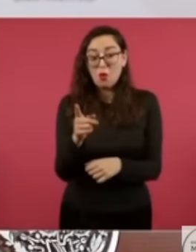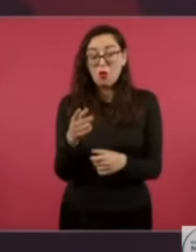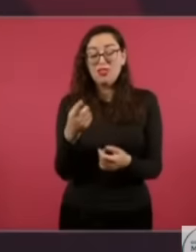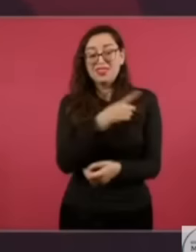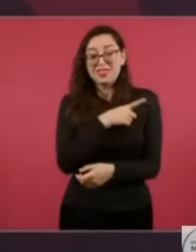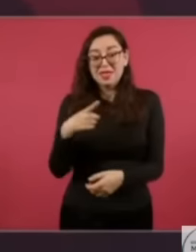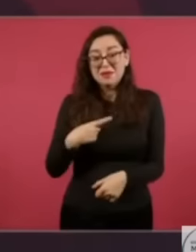2 billones